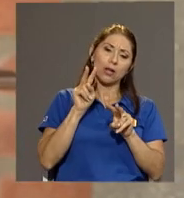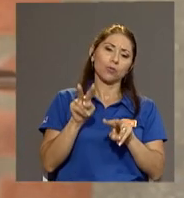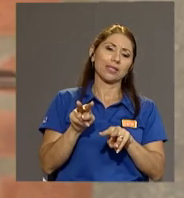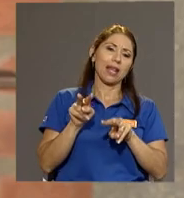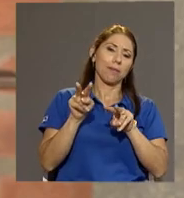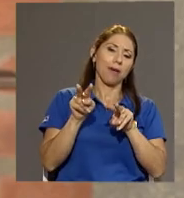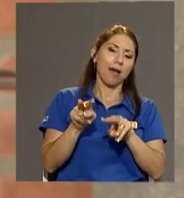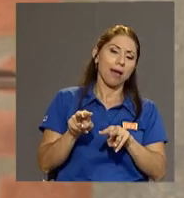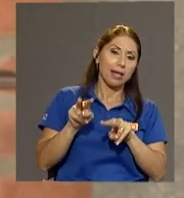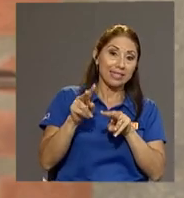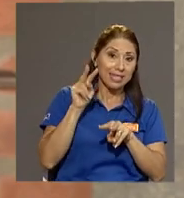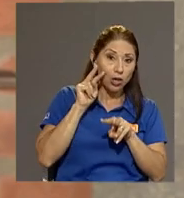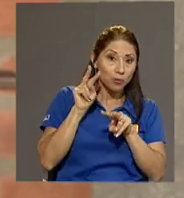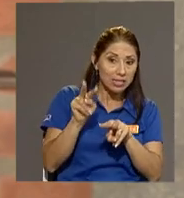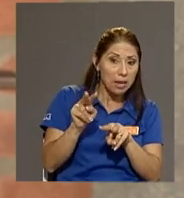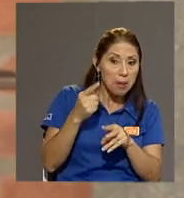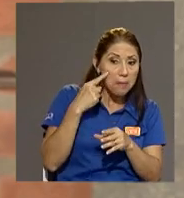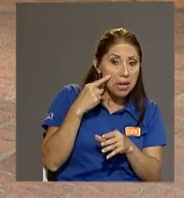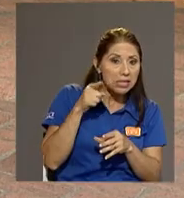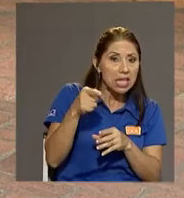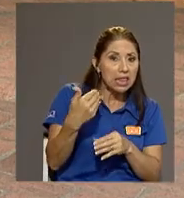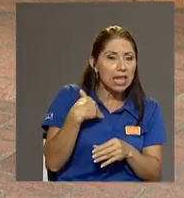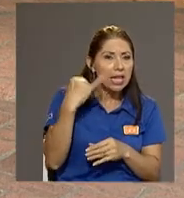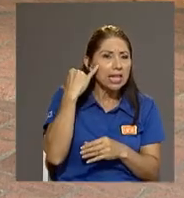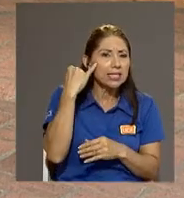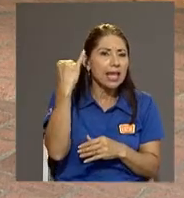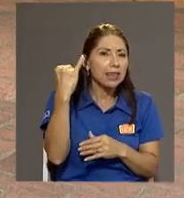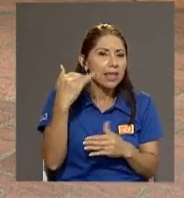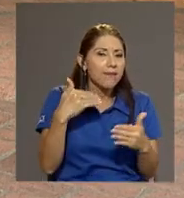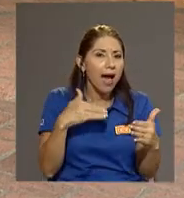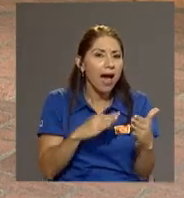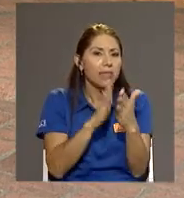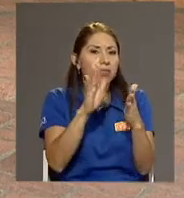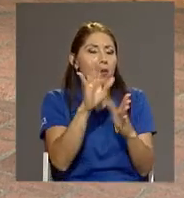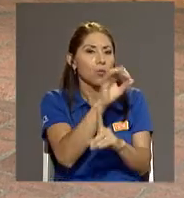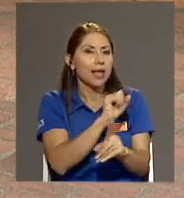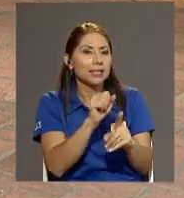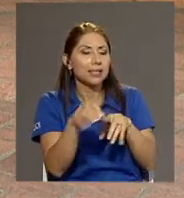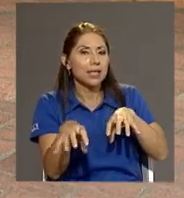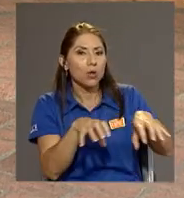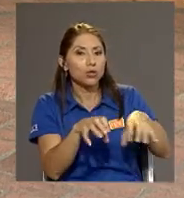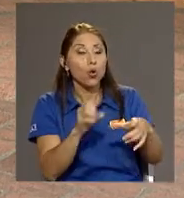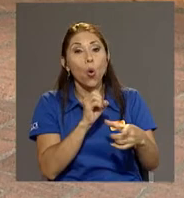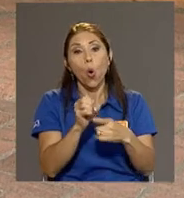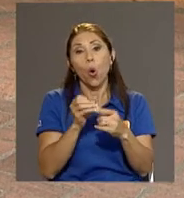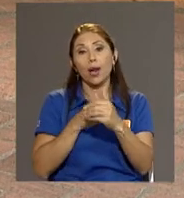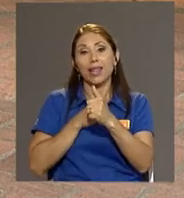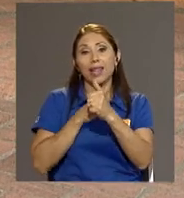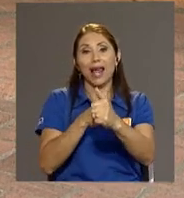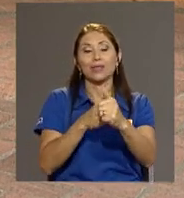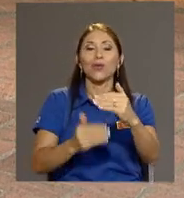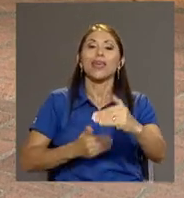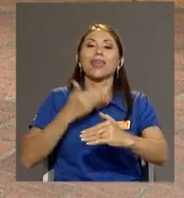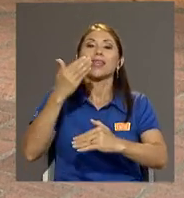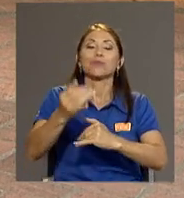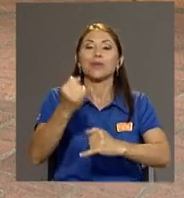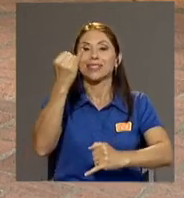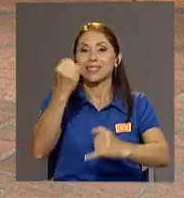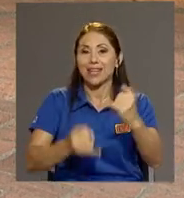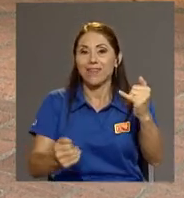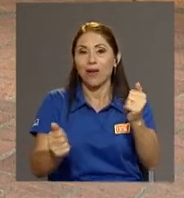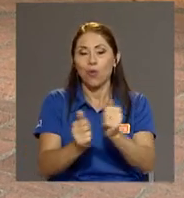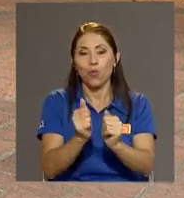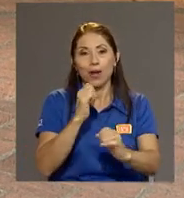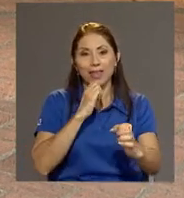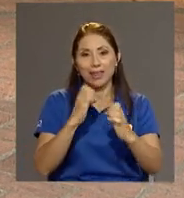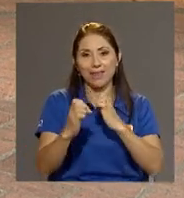tiene iniciativa ante una actividad, si tiene un liderazgo, y después se cierra con una entrevista, y